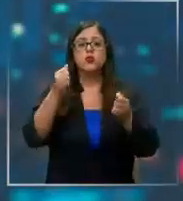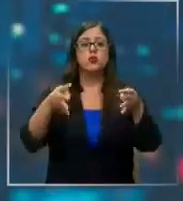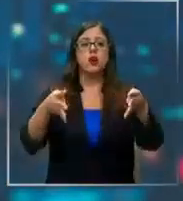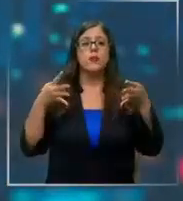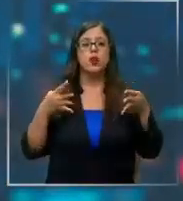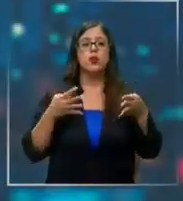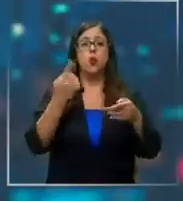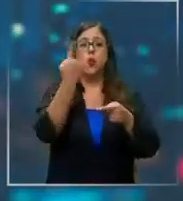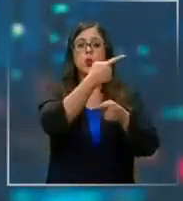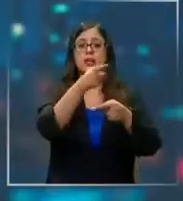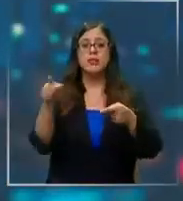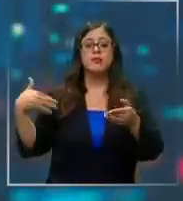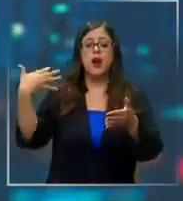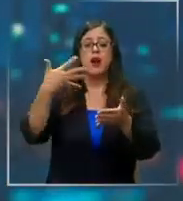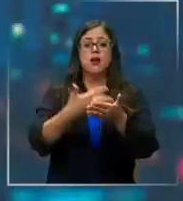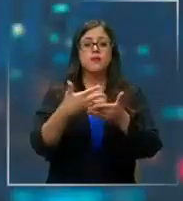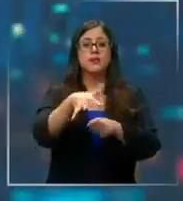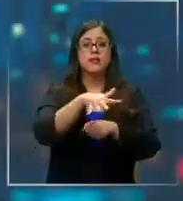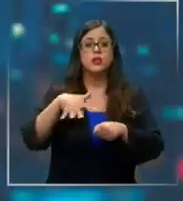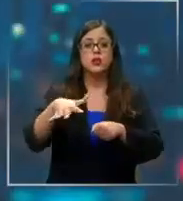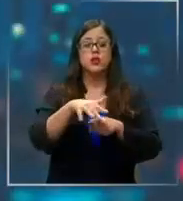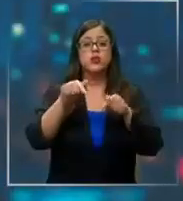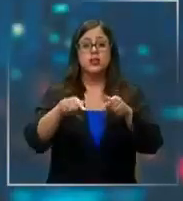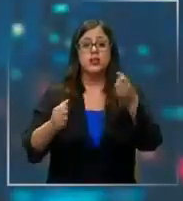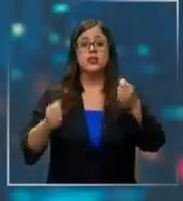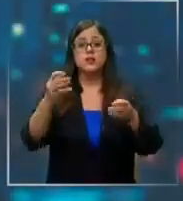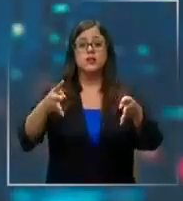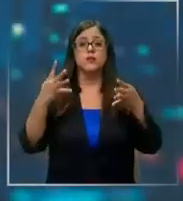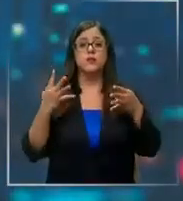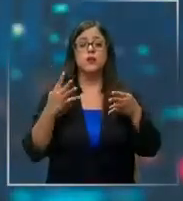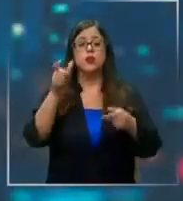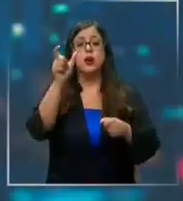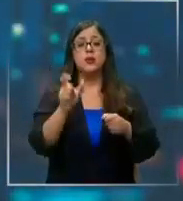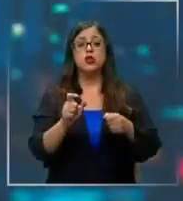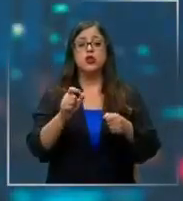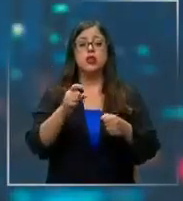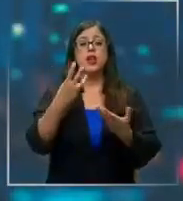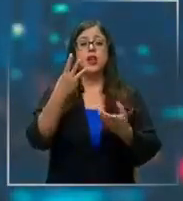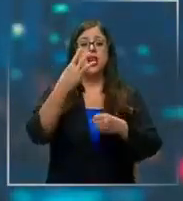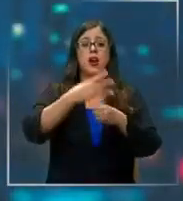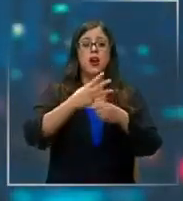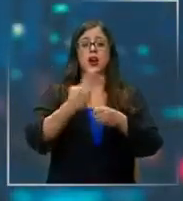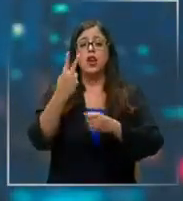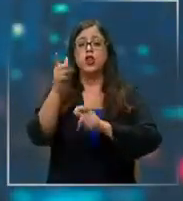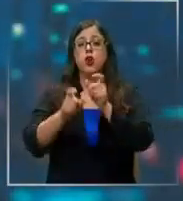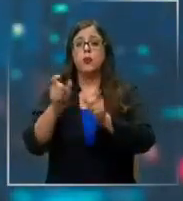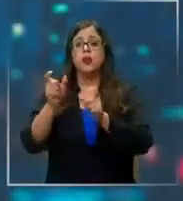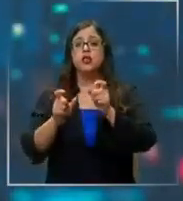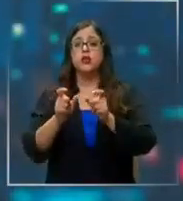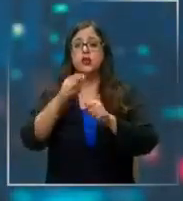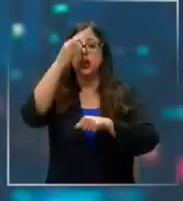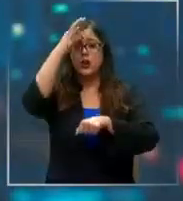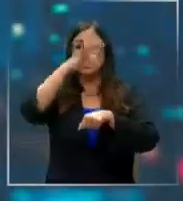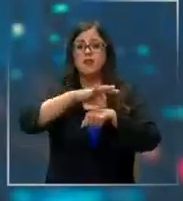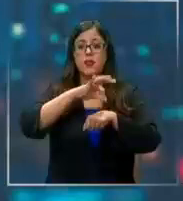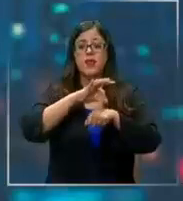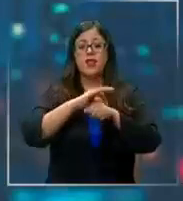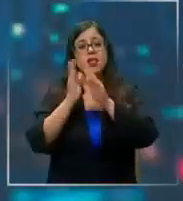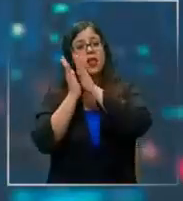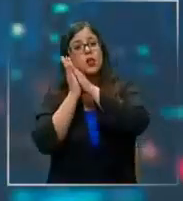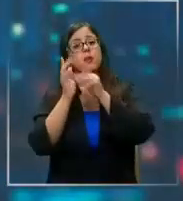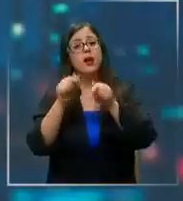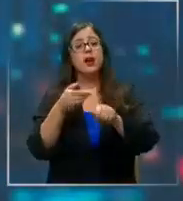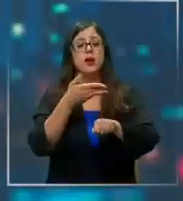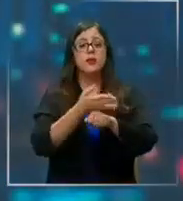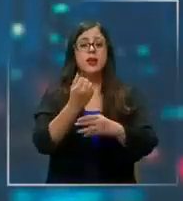Llevan una semana en esta situación y en ese vehículo duerme un adulto mayor y dos personas que padecen enfermedades.